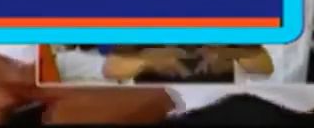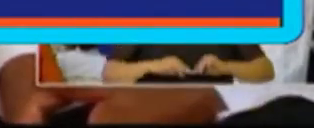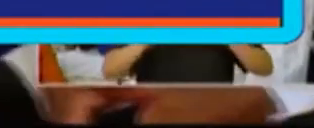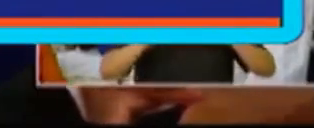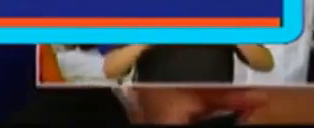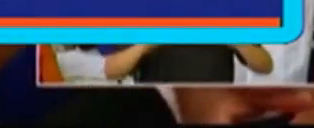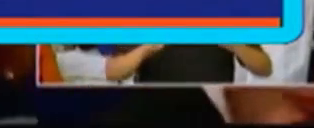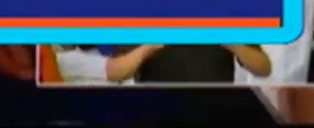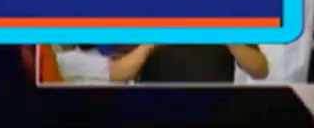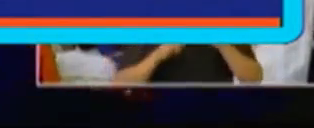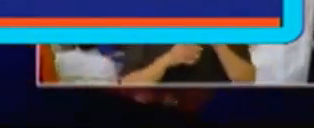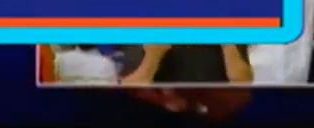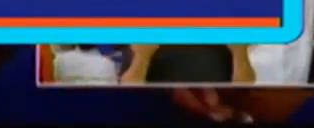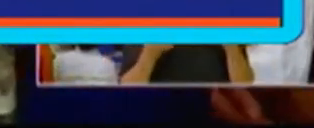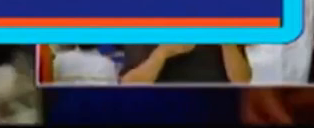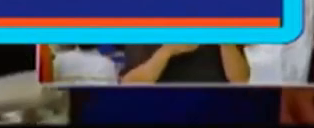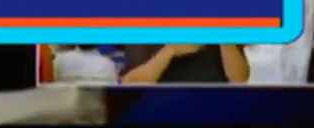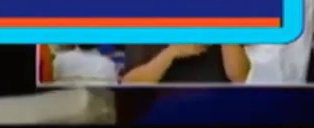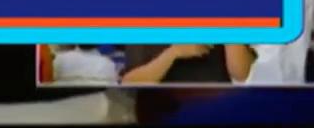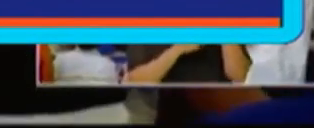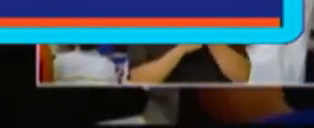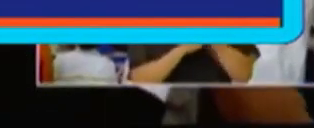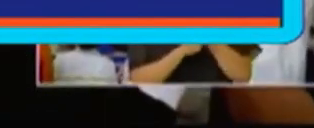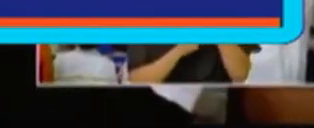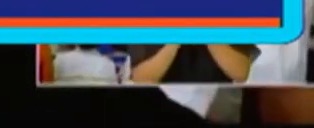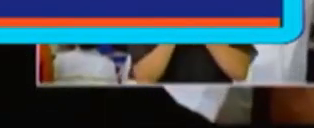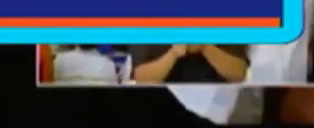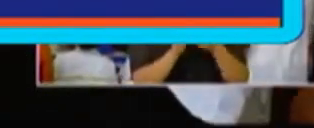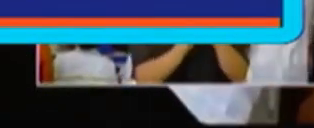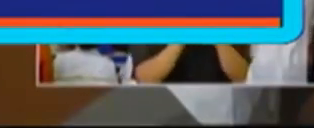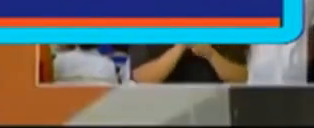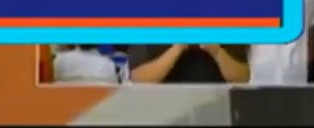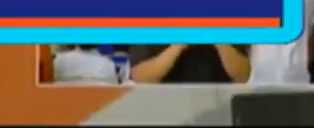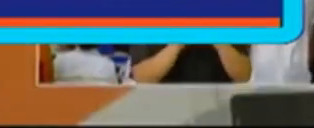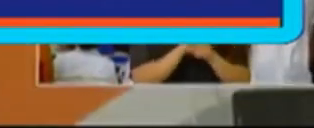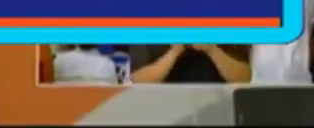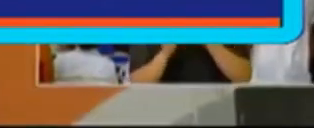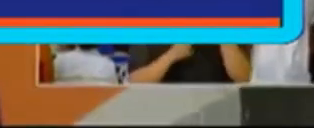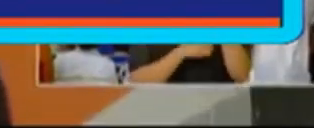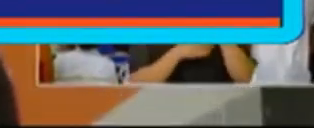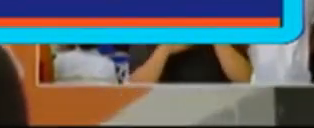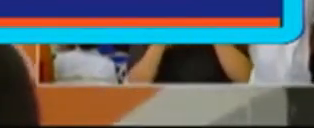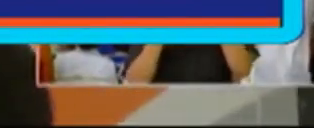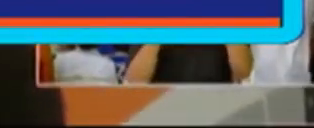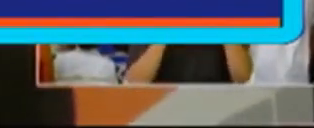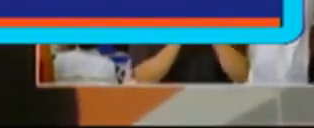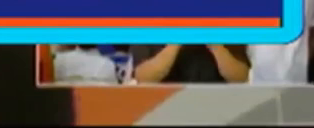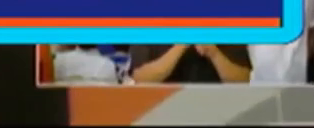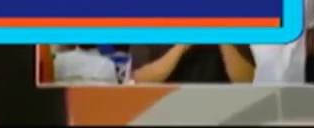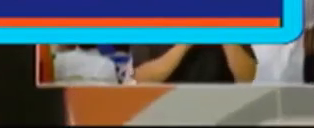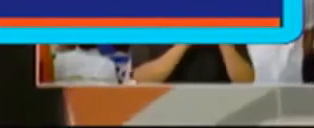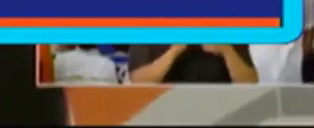sigue en esa fase de los saludos el ministro de Educación. Este es el inicio del año escolar que ha comenzado en la provincia de